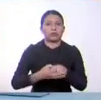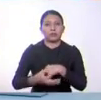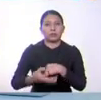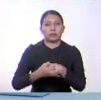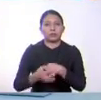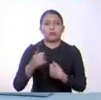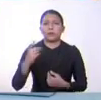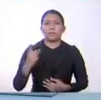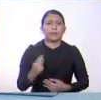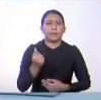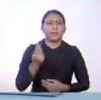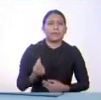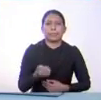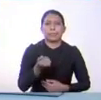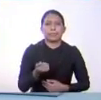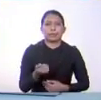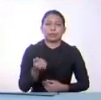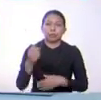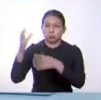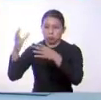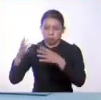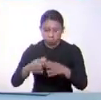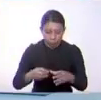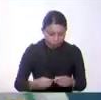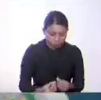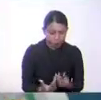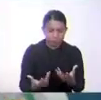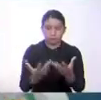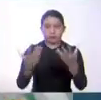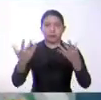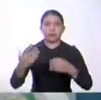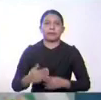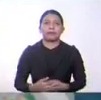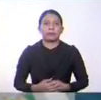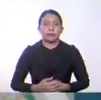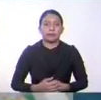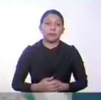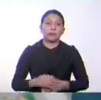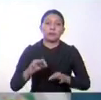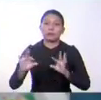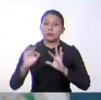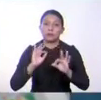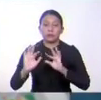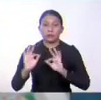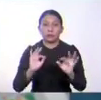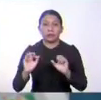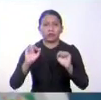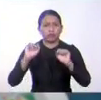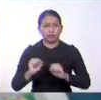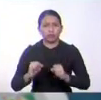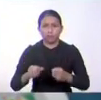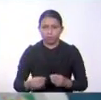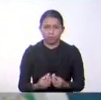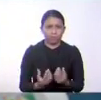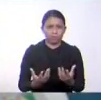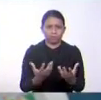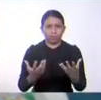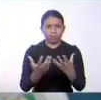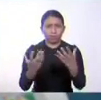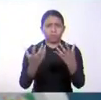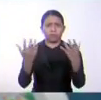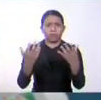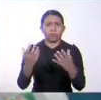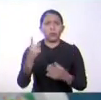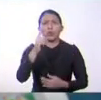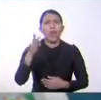muy fáciles para plantar por estaca. Incluso hay algunas plantas que pueden crecer sembrando simplemente